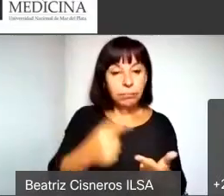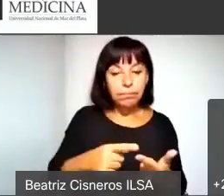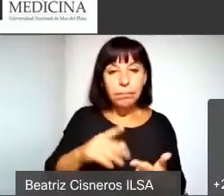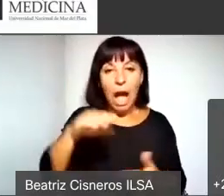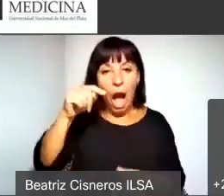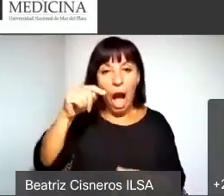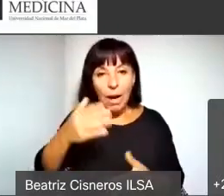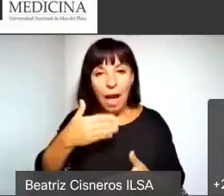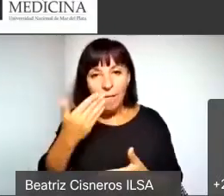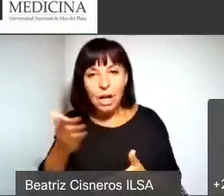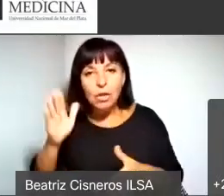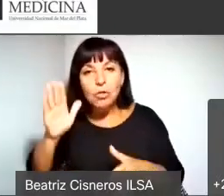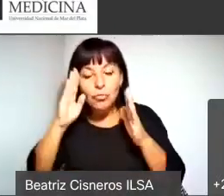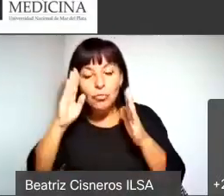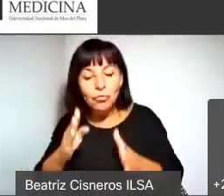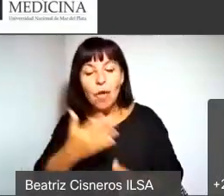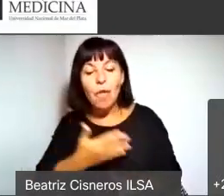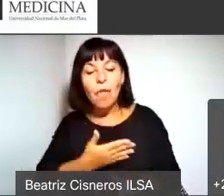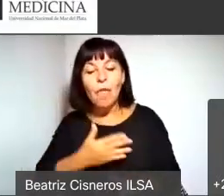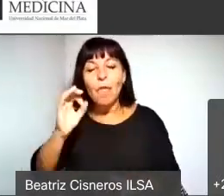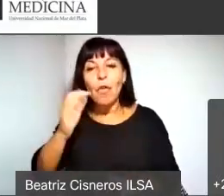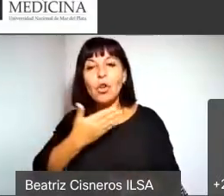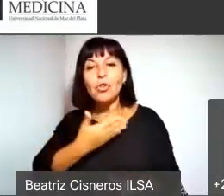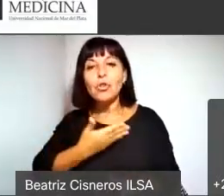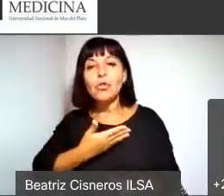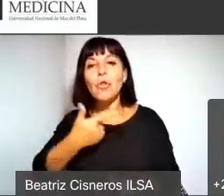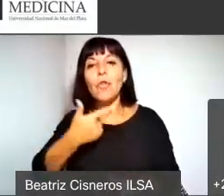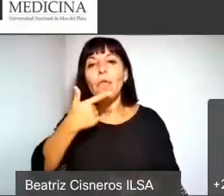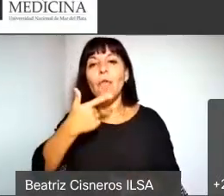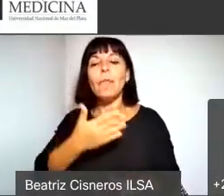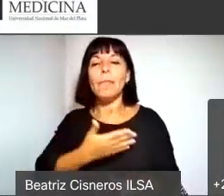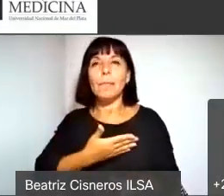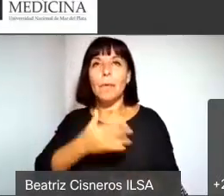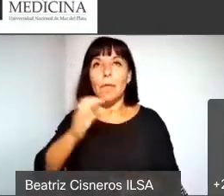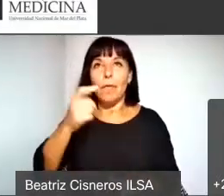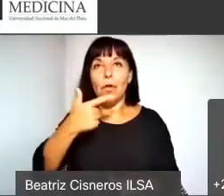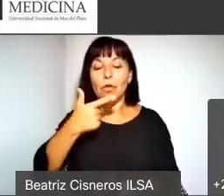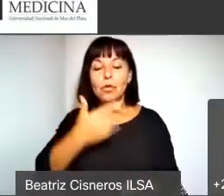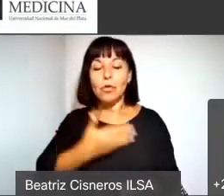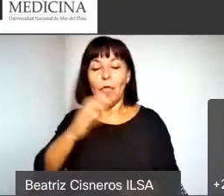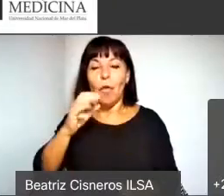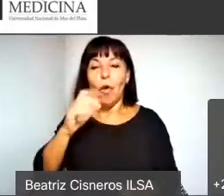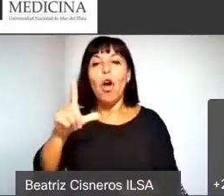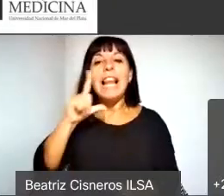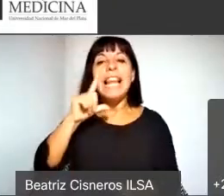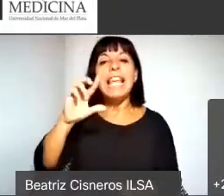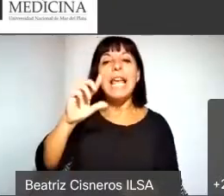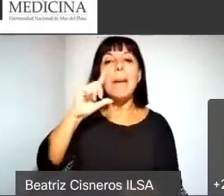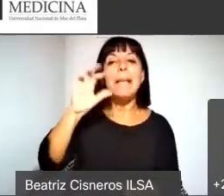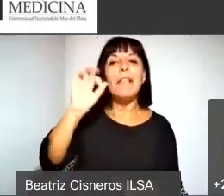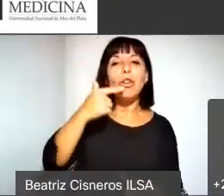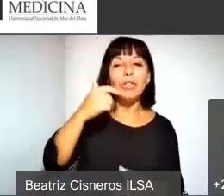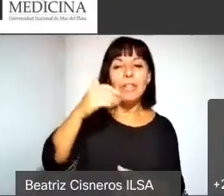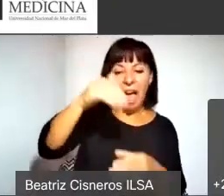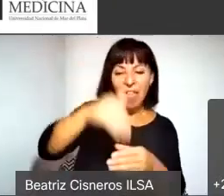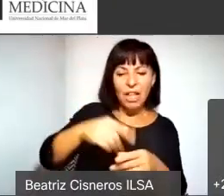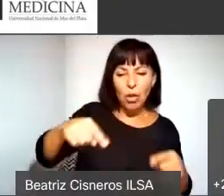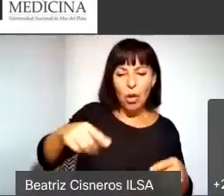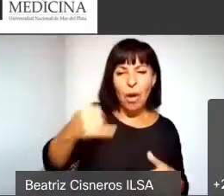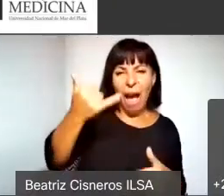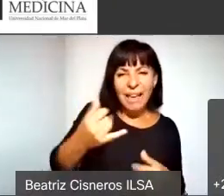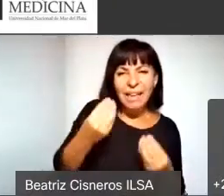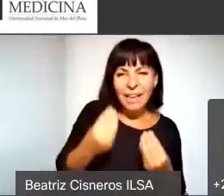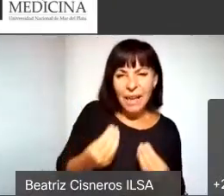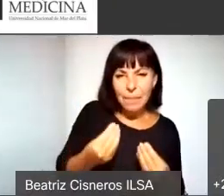Los fosfolípidos están conformados, ¿sí? Acá voy a señalar uno, por una cabeza que